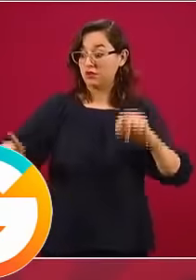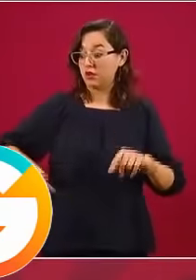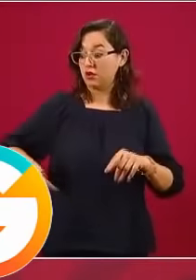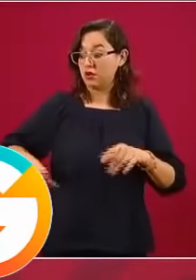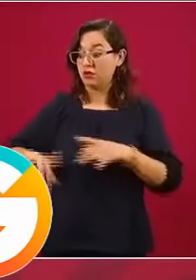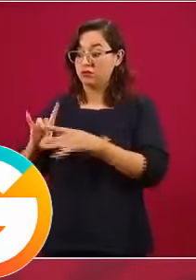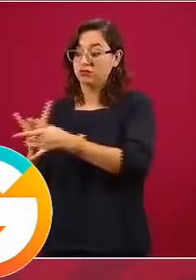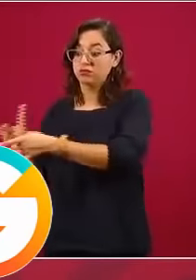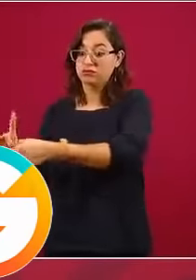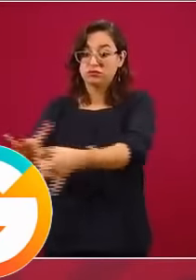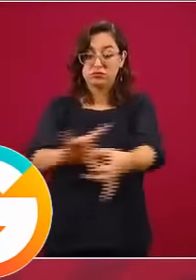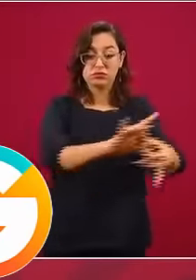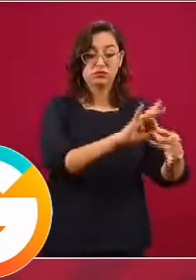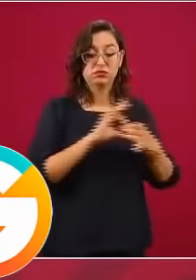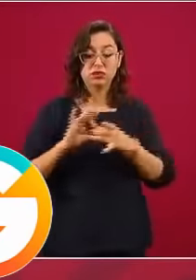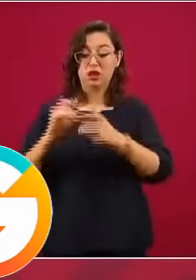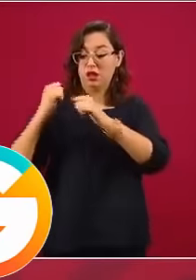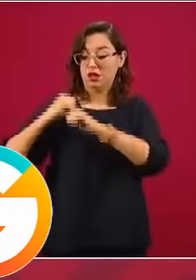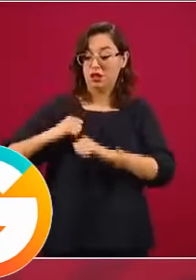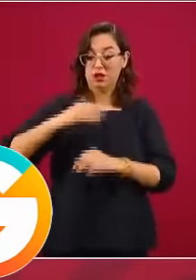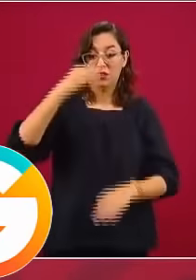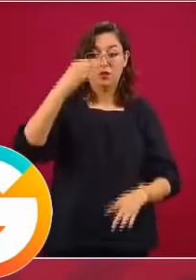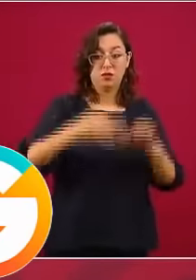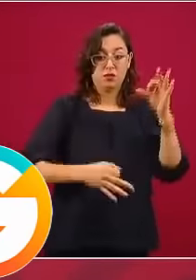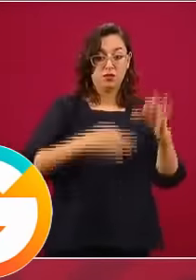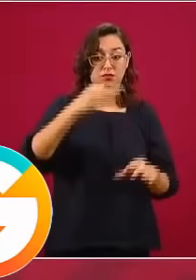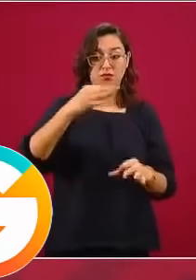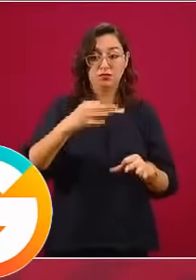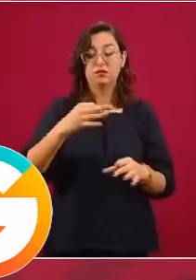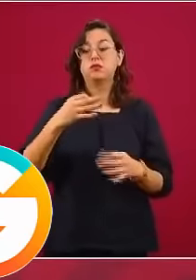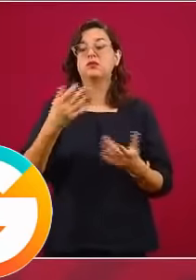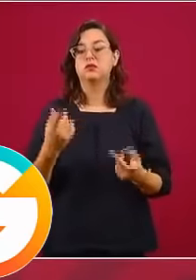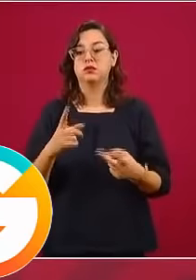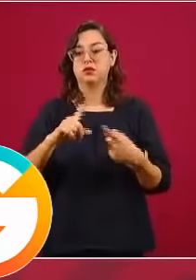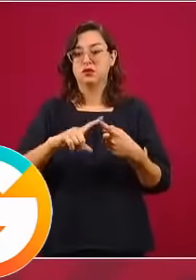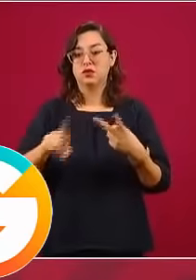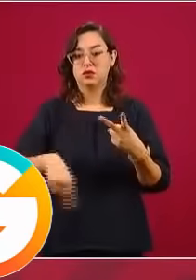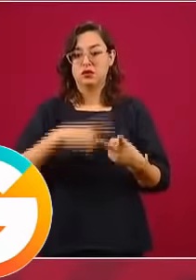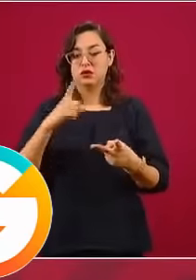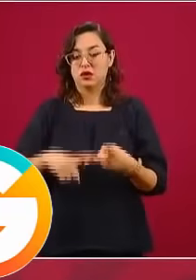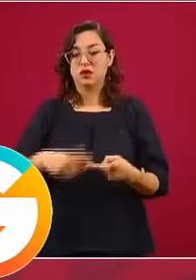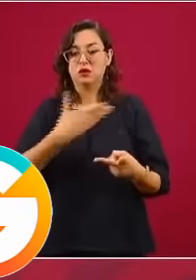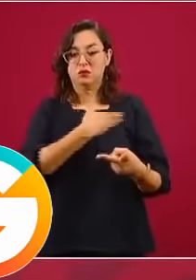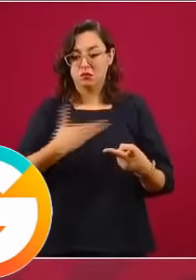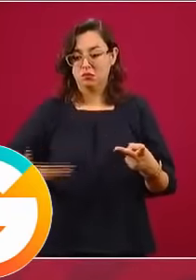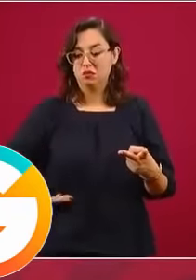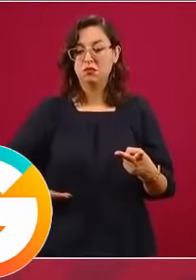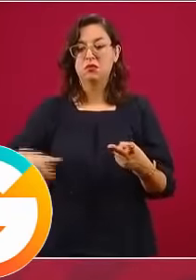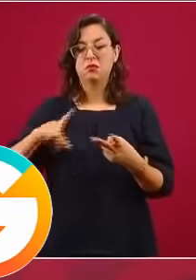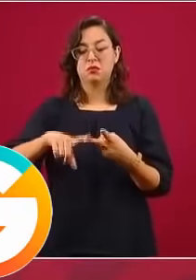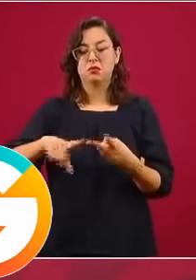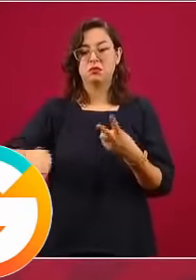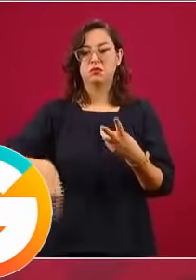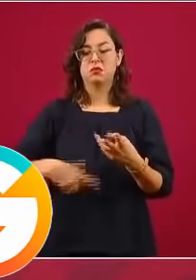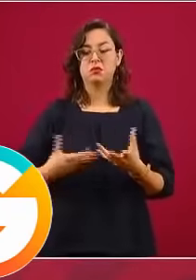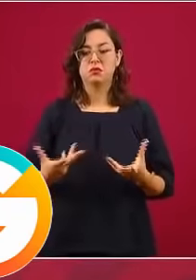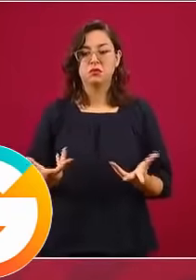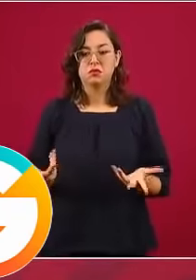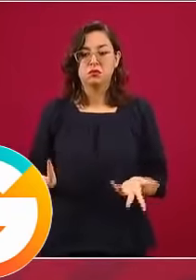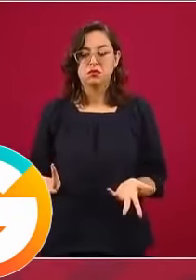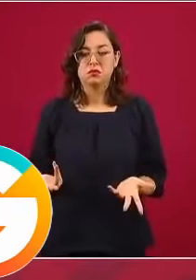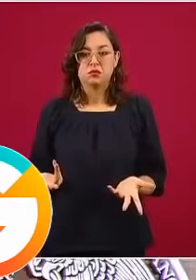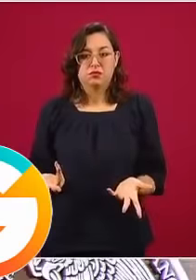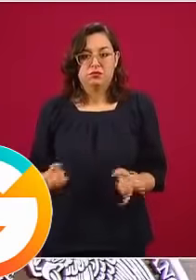con el Poder Judicial, con la Fiscalía, el Poder Ejecutivo, en estos casos,